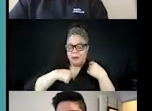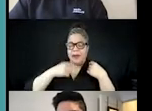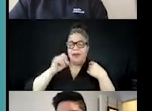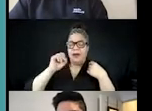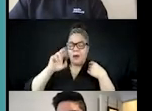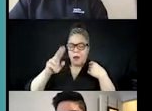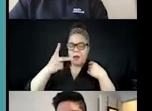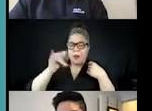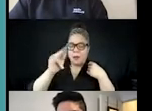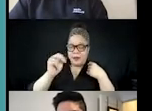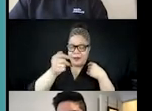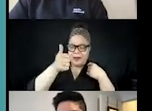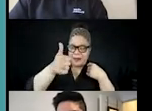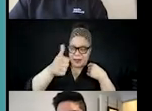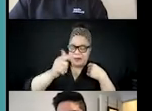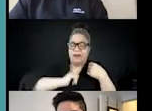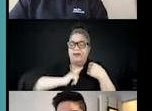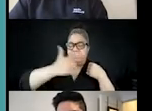probable